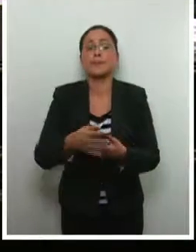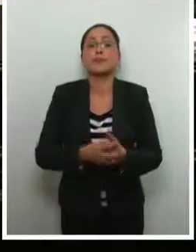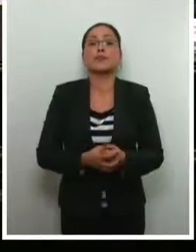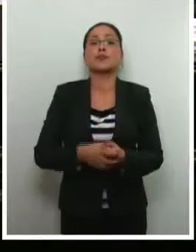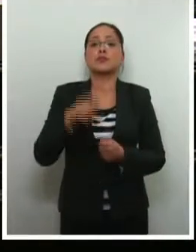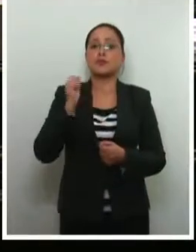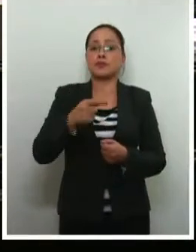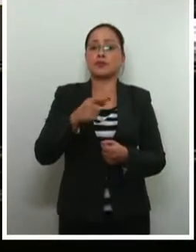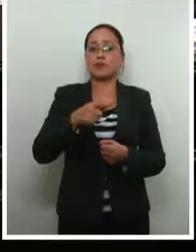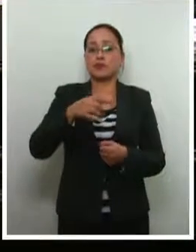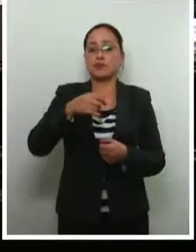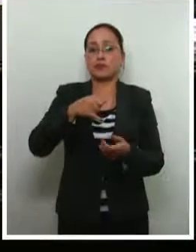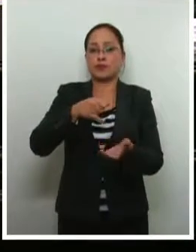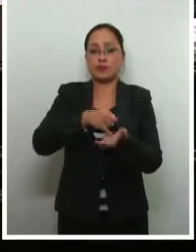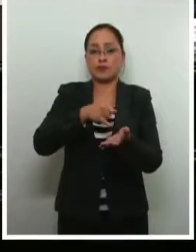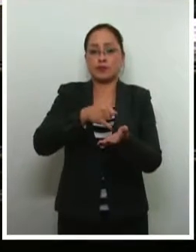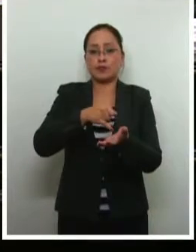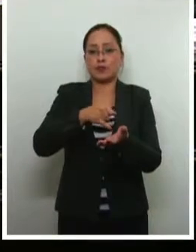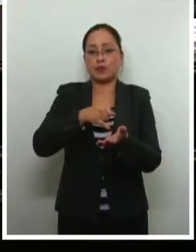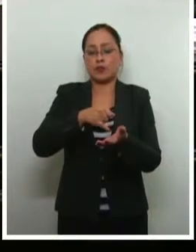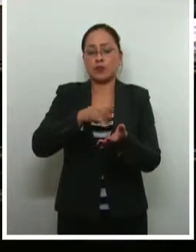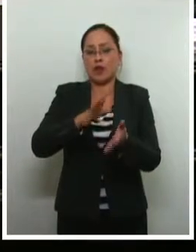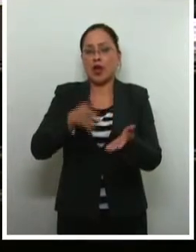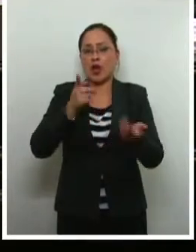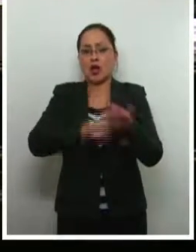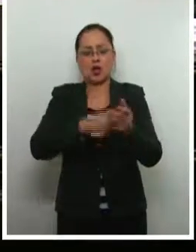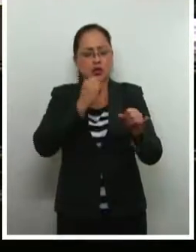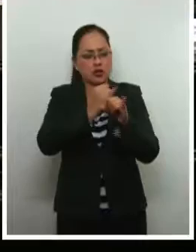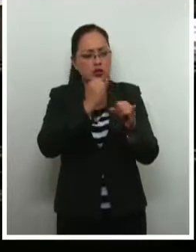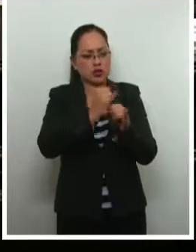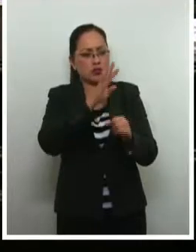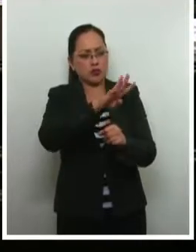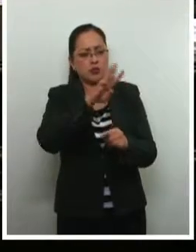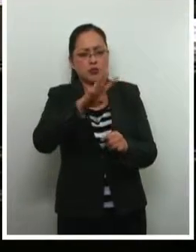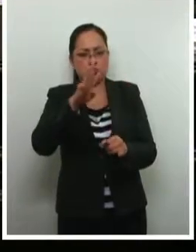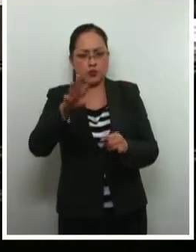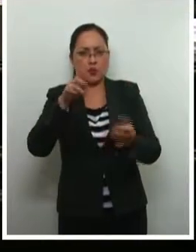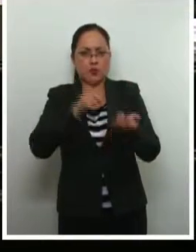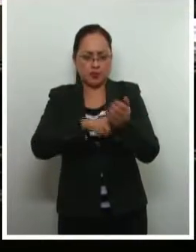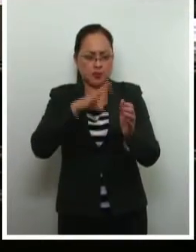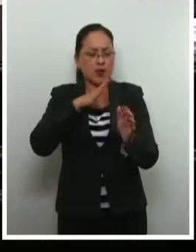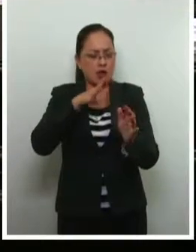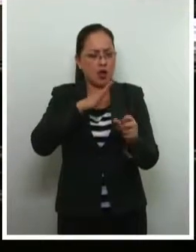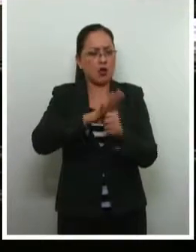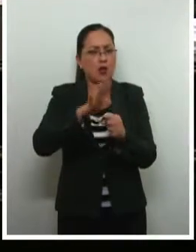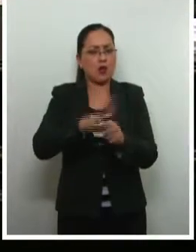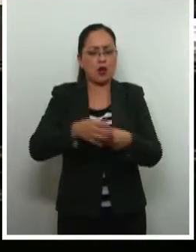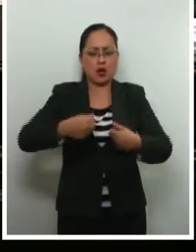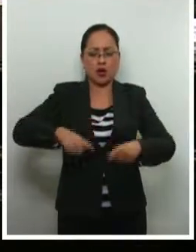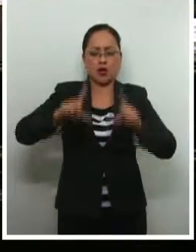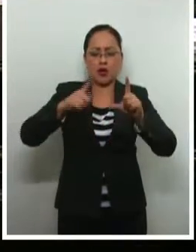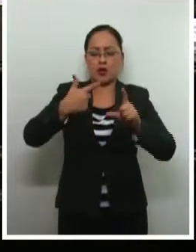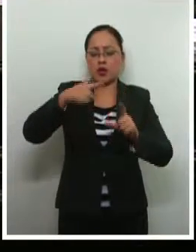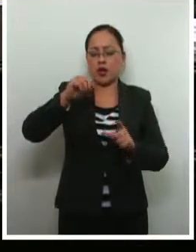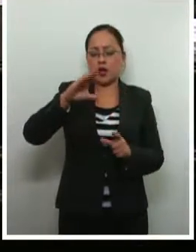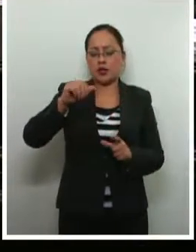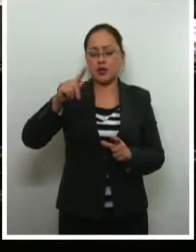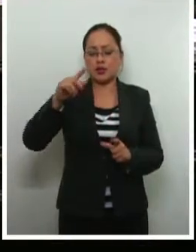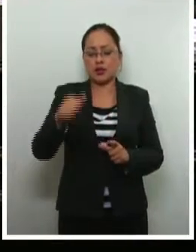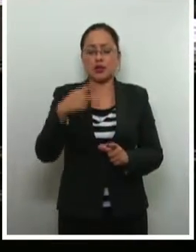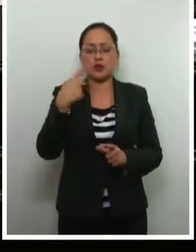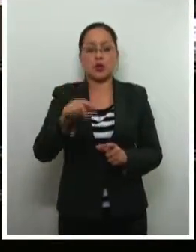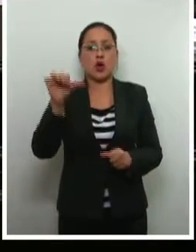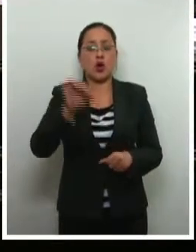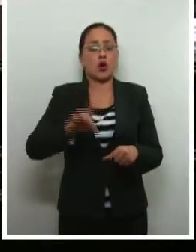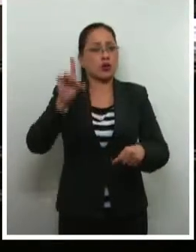serán publicadas, bueno, ya de hecho en el portal deben de estar, pues serán publicadas en la Gaceta Parlamentaria el